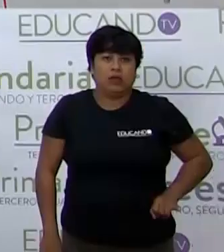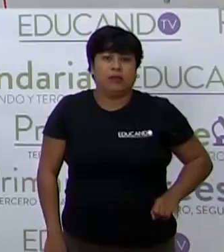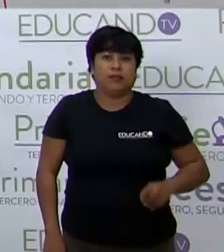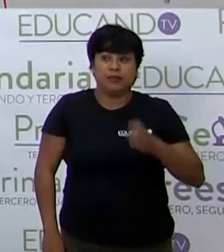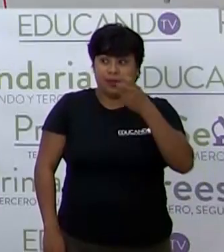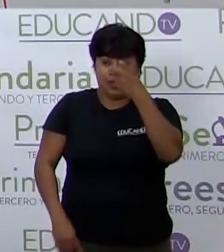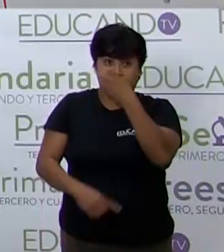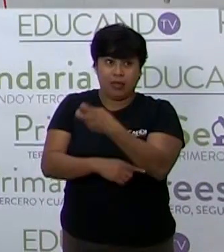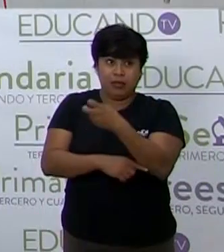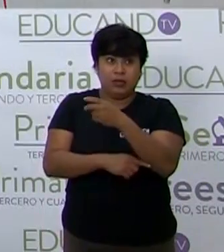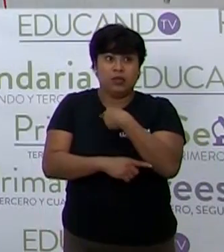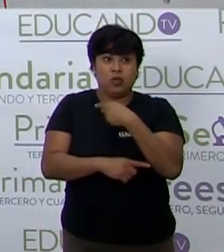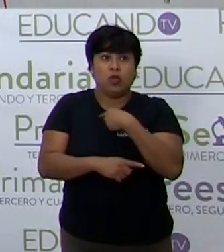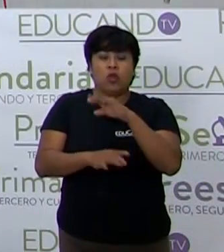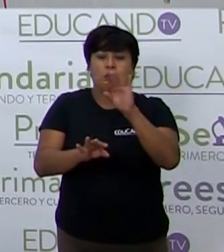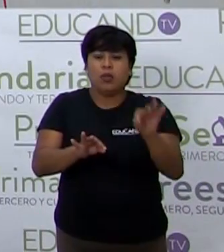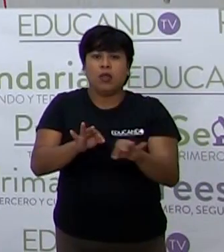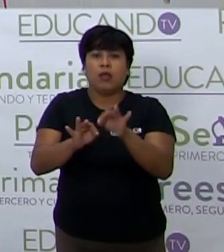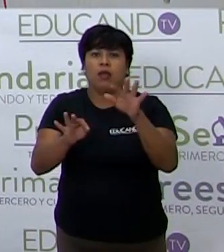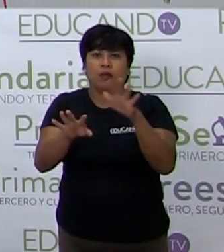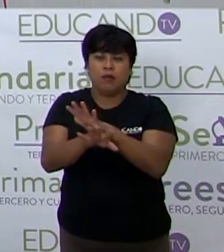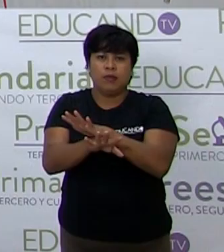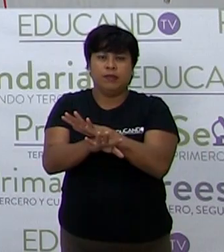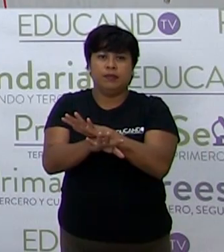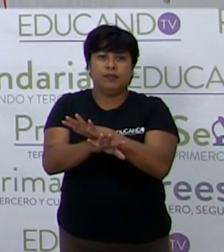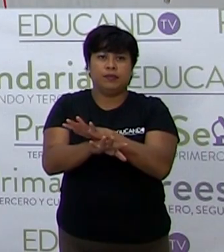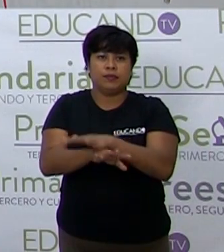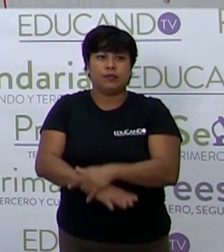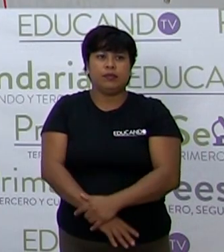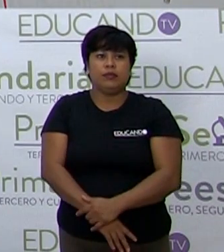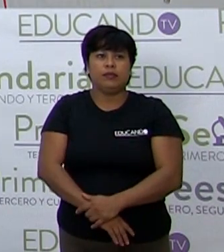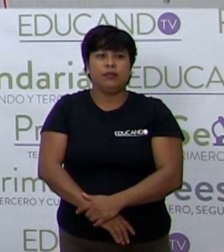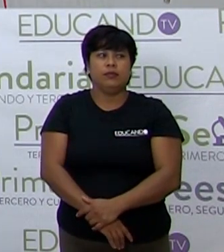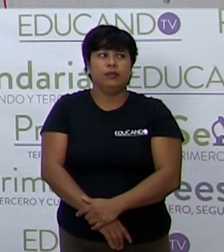Esta pieza que está aquí la voy a colocar acá.